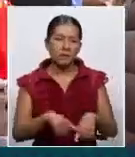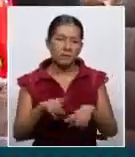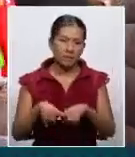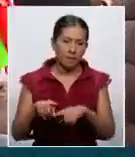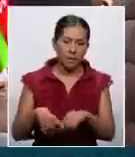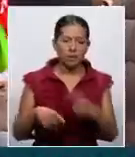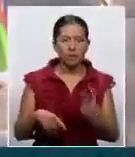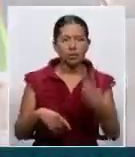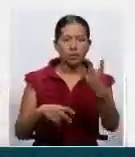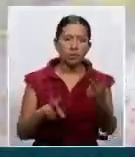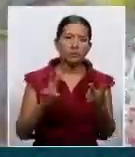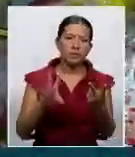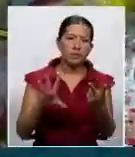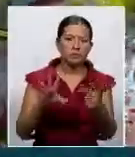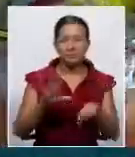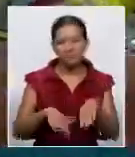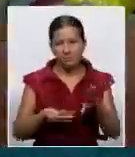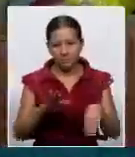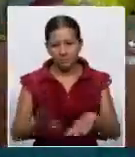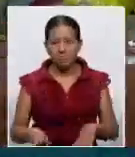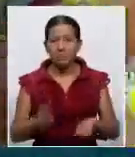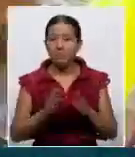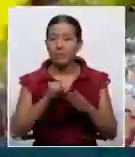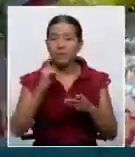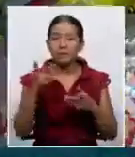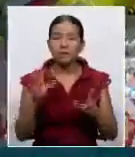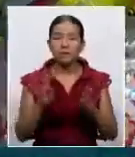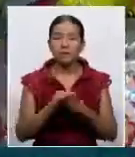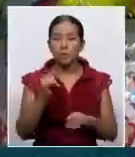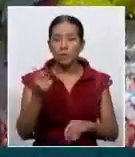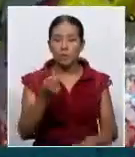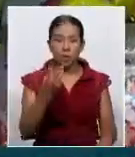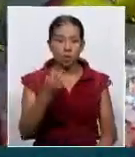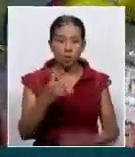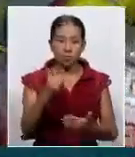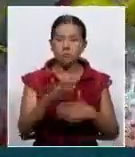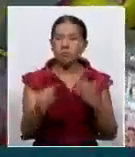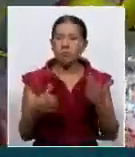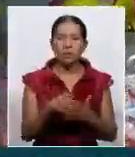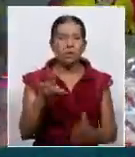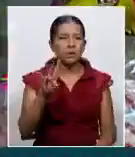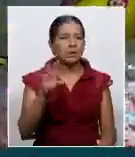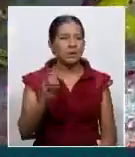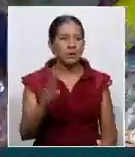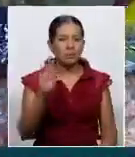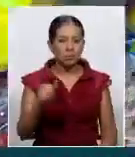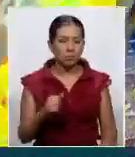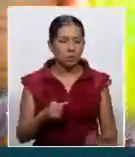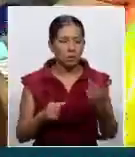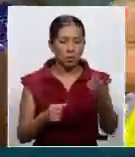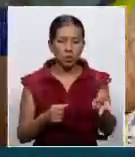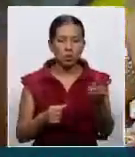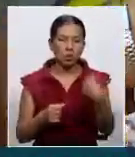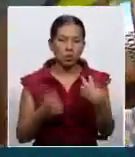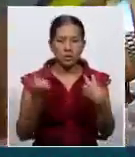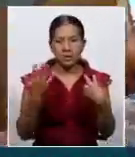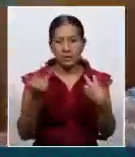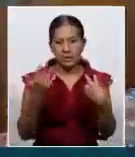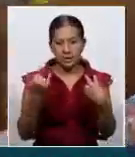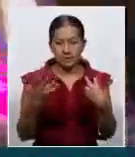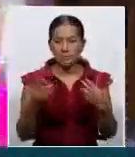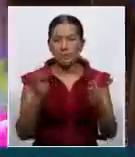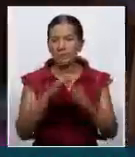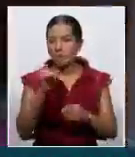2 por 25. La docena de esto está a 70 bolivianos por unidad, 2 por 15.